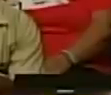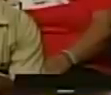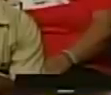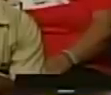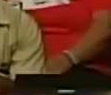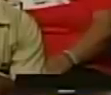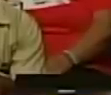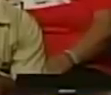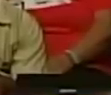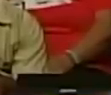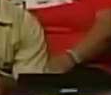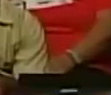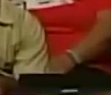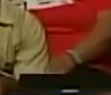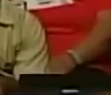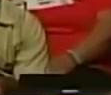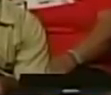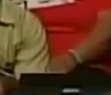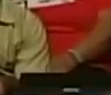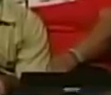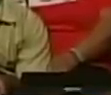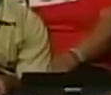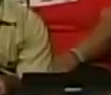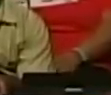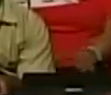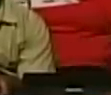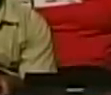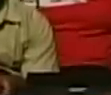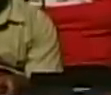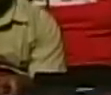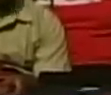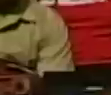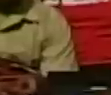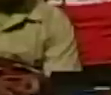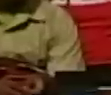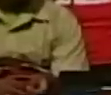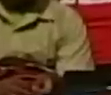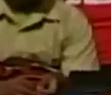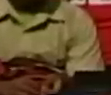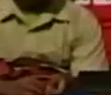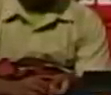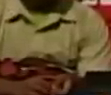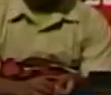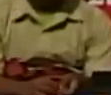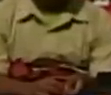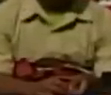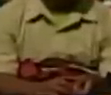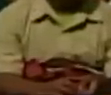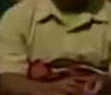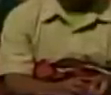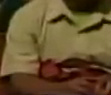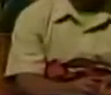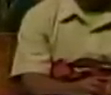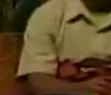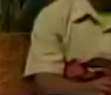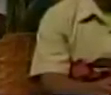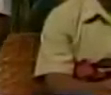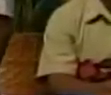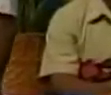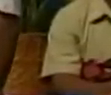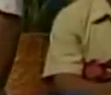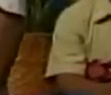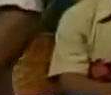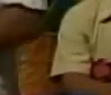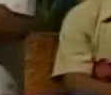las escuelas, en centros de formación y de preparación y de producción. Aprender